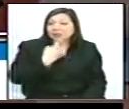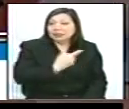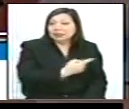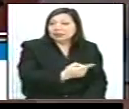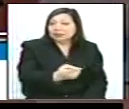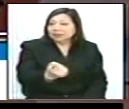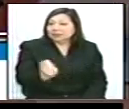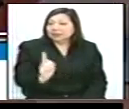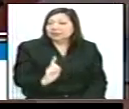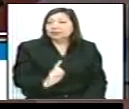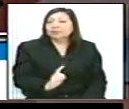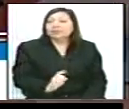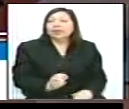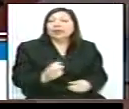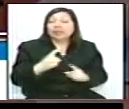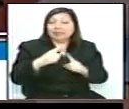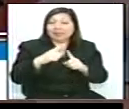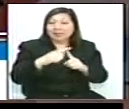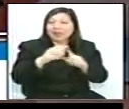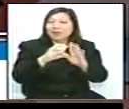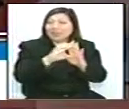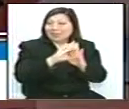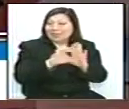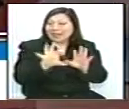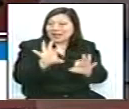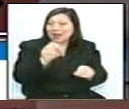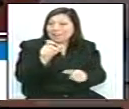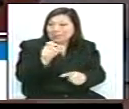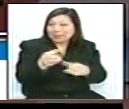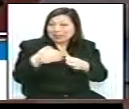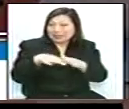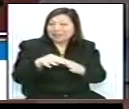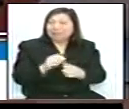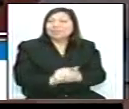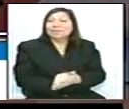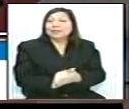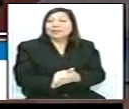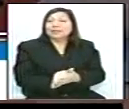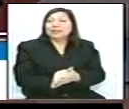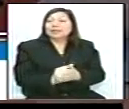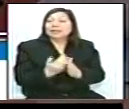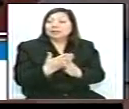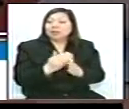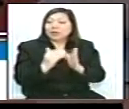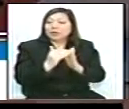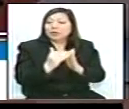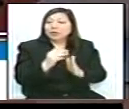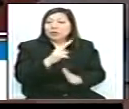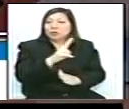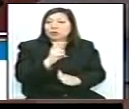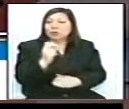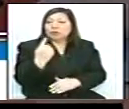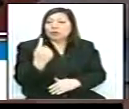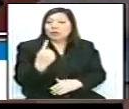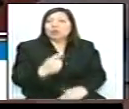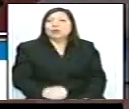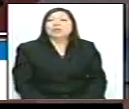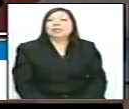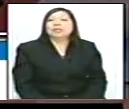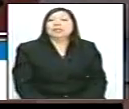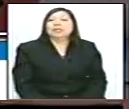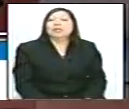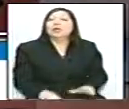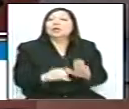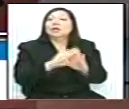la elección de los magistrados del Tribunal Constitucional, de conformidad con el artículo 201 de